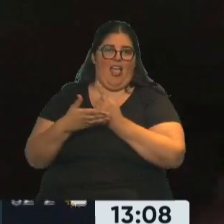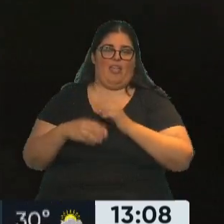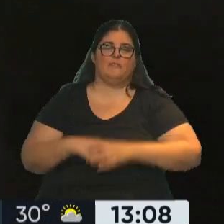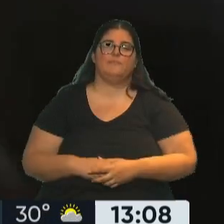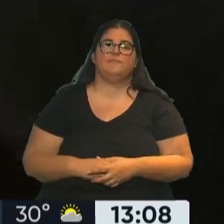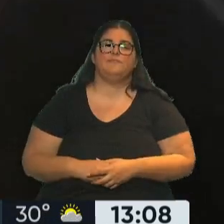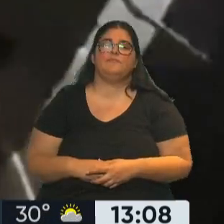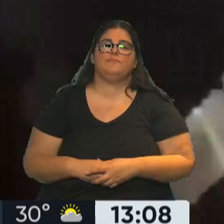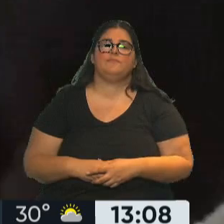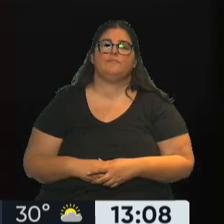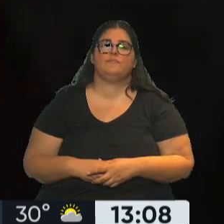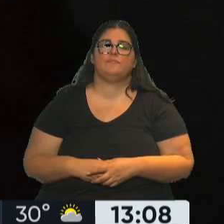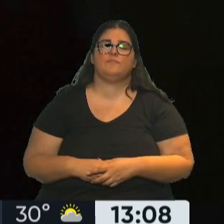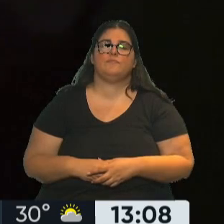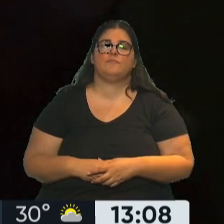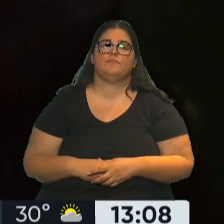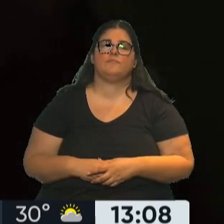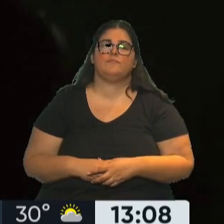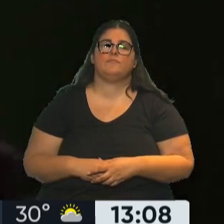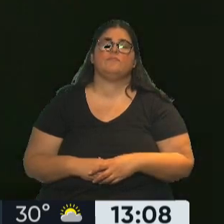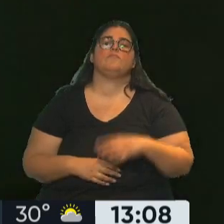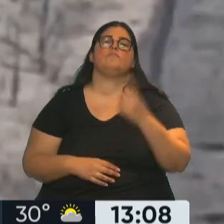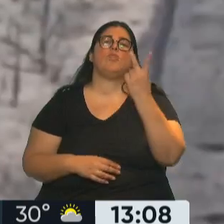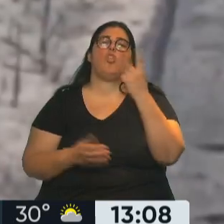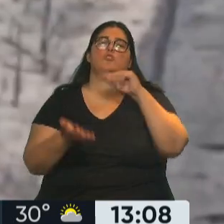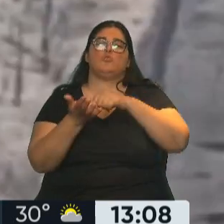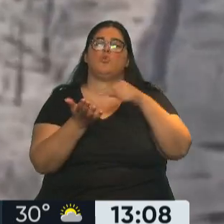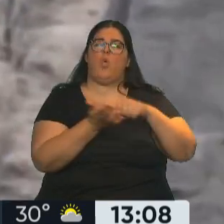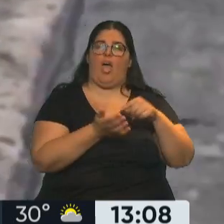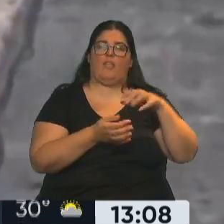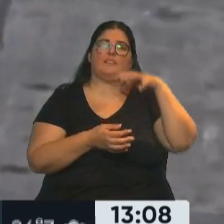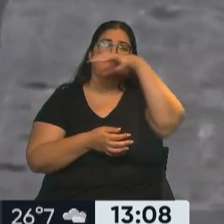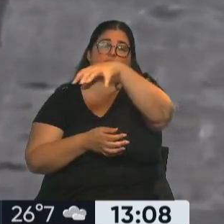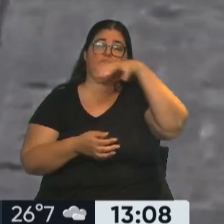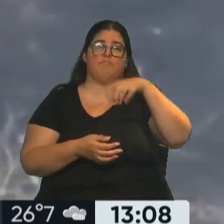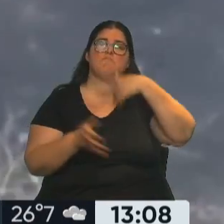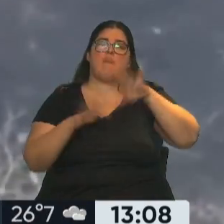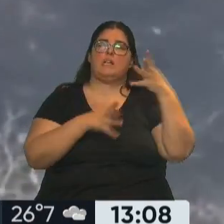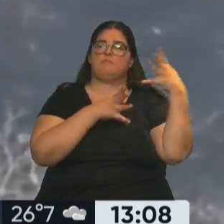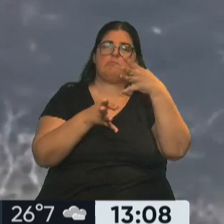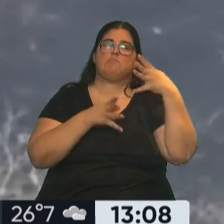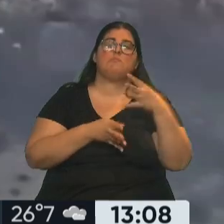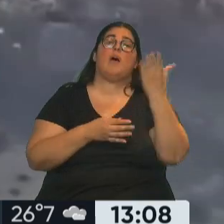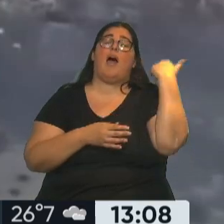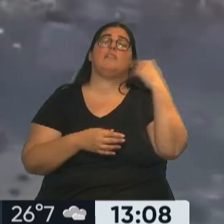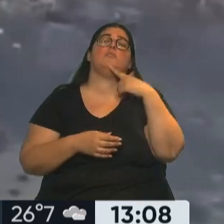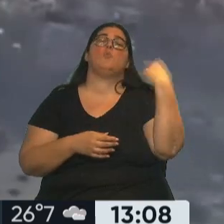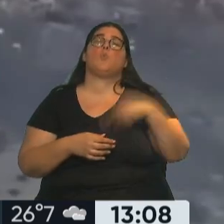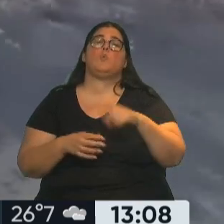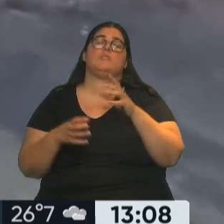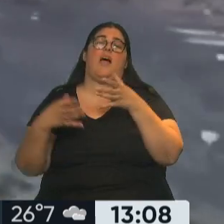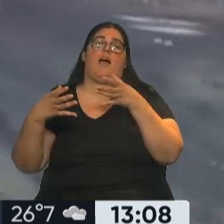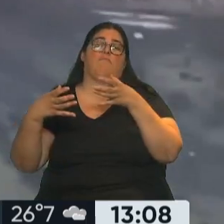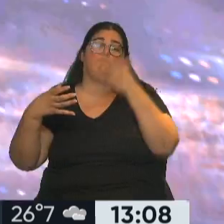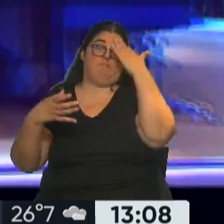alrededores de BM Y en especial de donde las tropas rusas pasaron entre noviembre diciembre de a